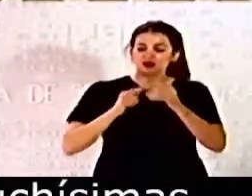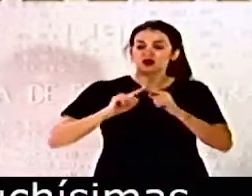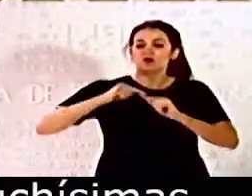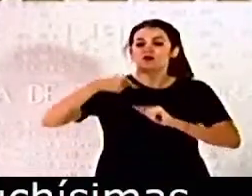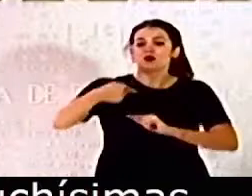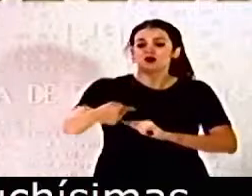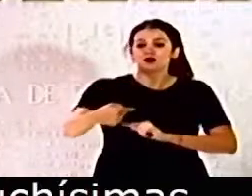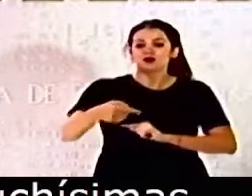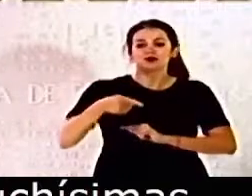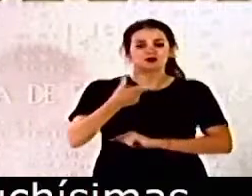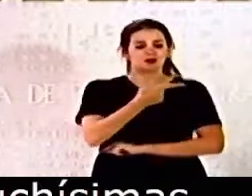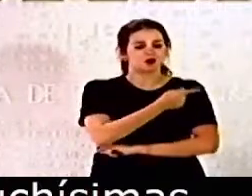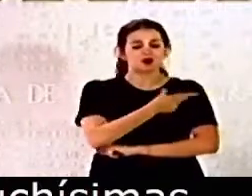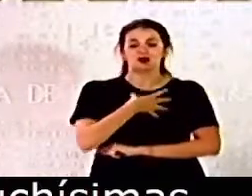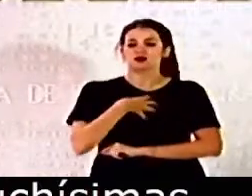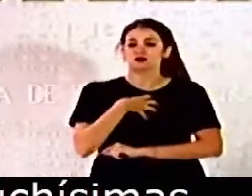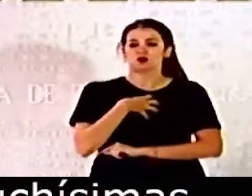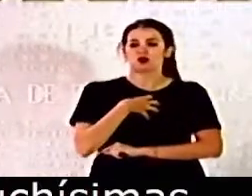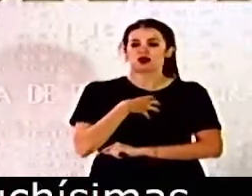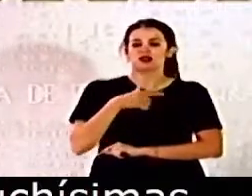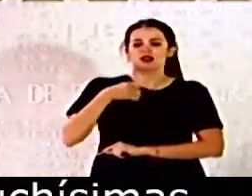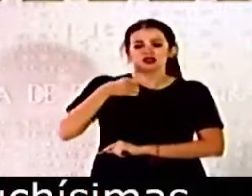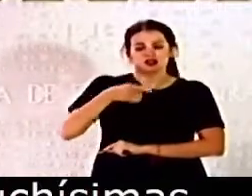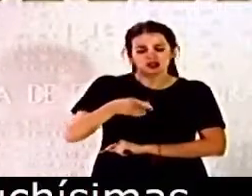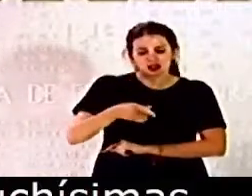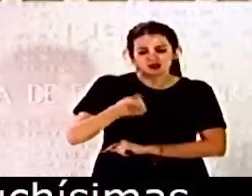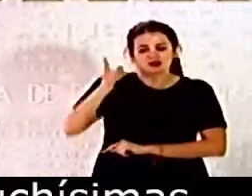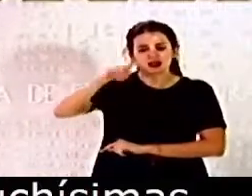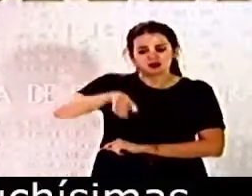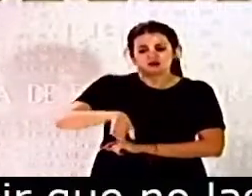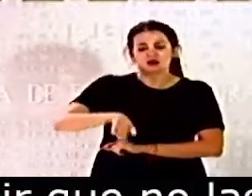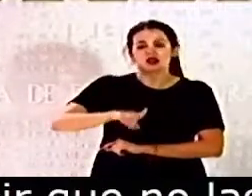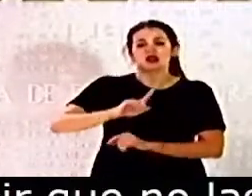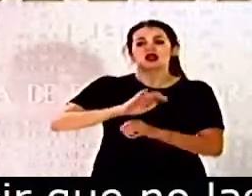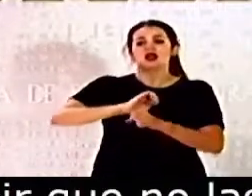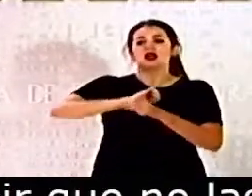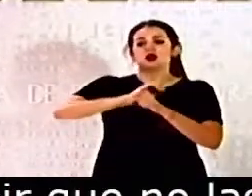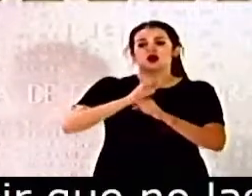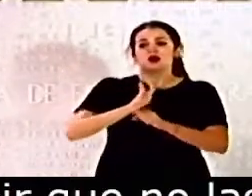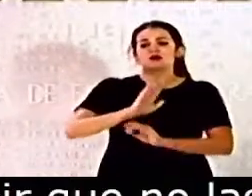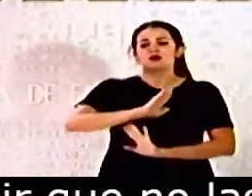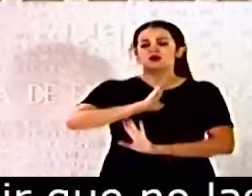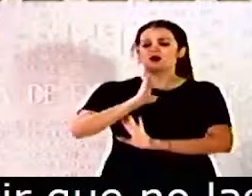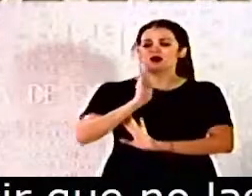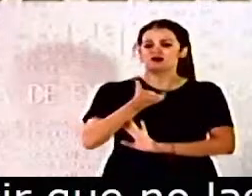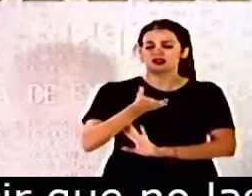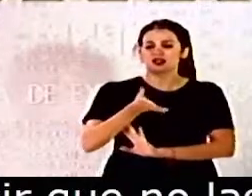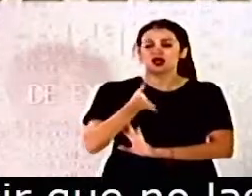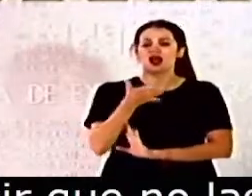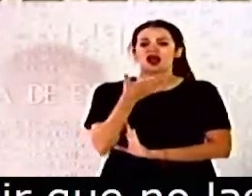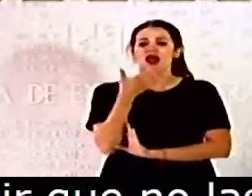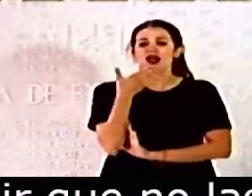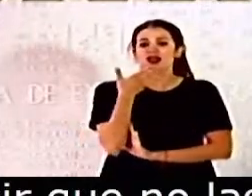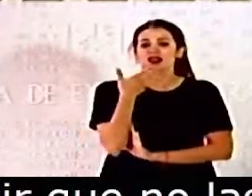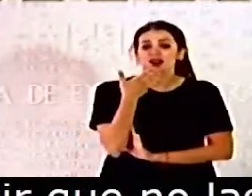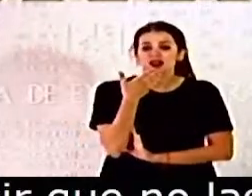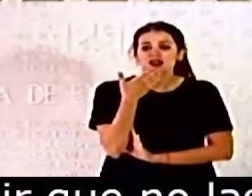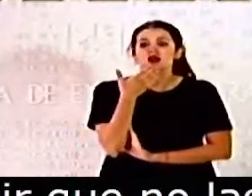Por lo tanto, y están infectándose en edades que les correspondería la